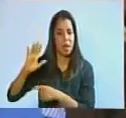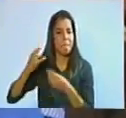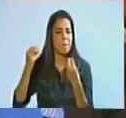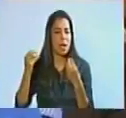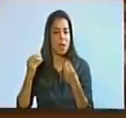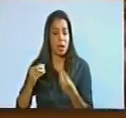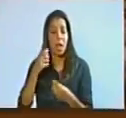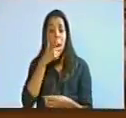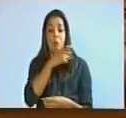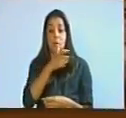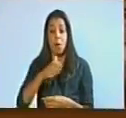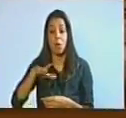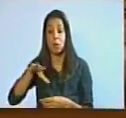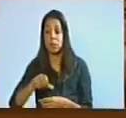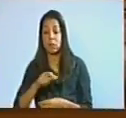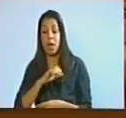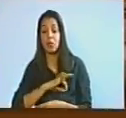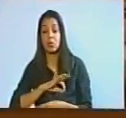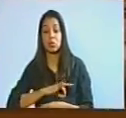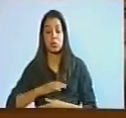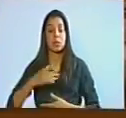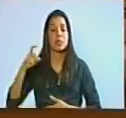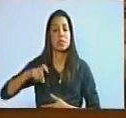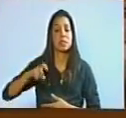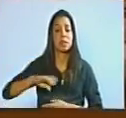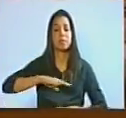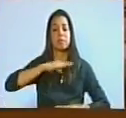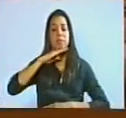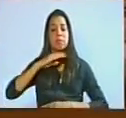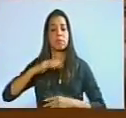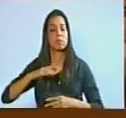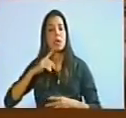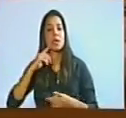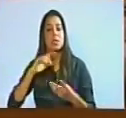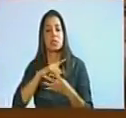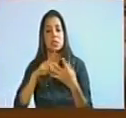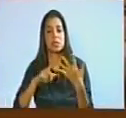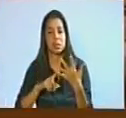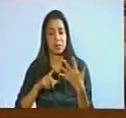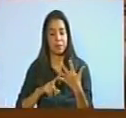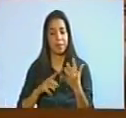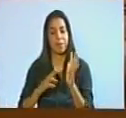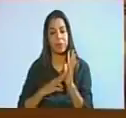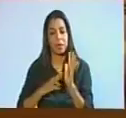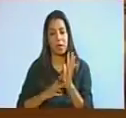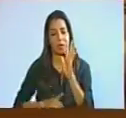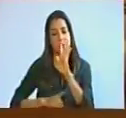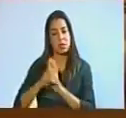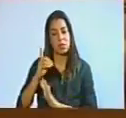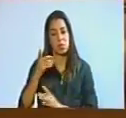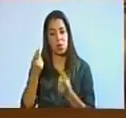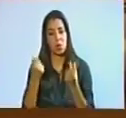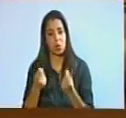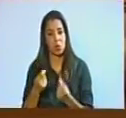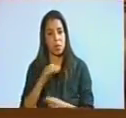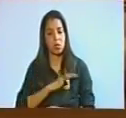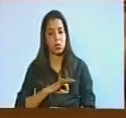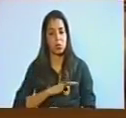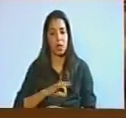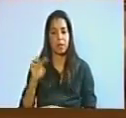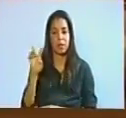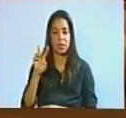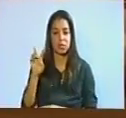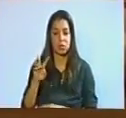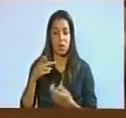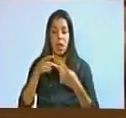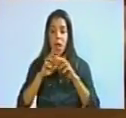las necesidades sociales del pueblo. 5. Garantizar el desarrollo económico y social de la nación,